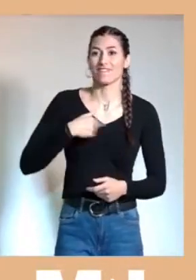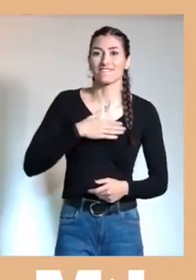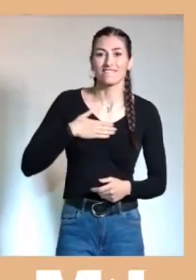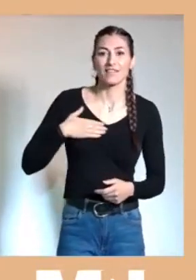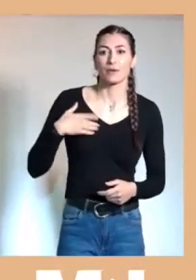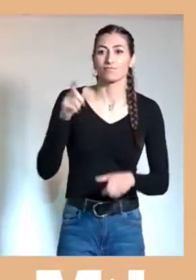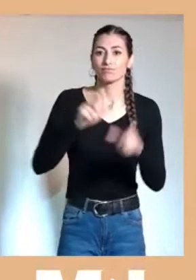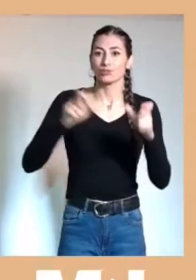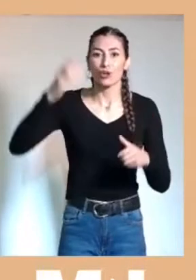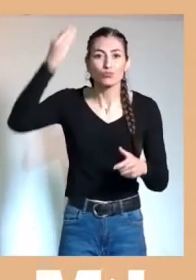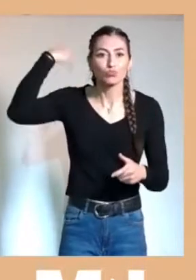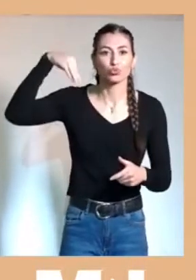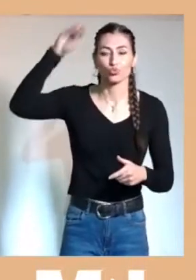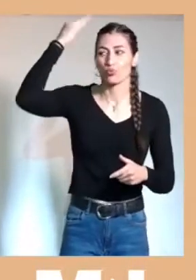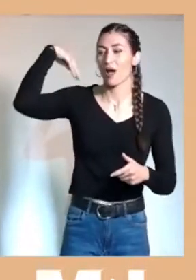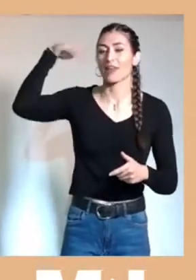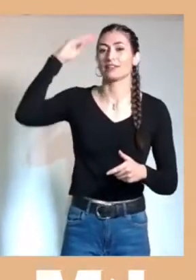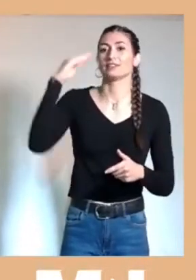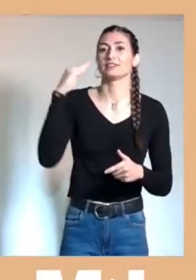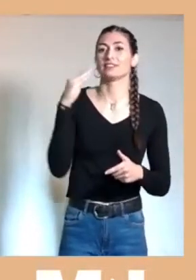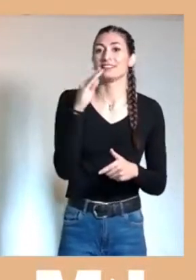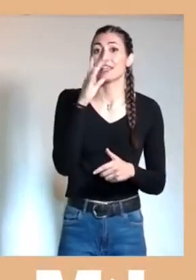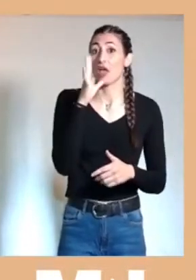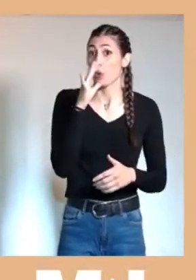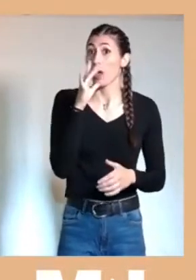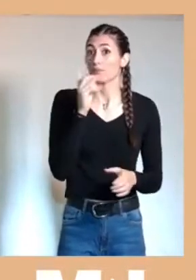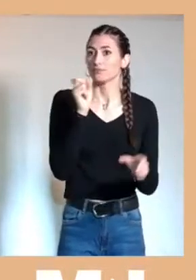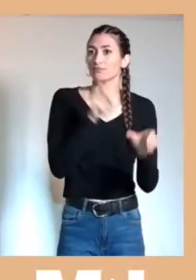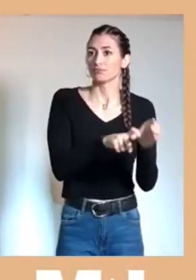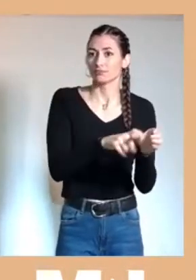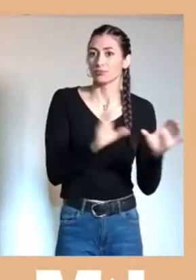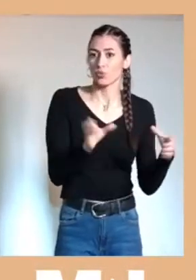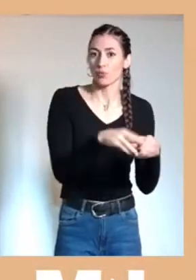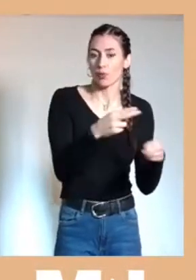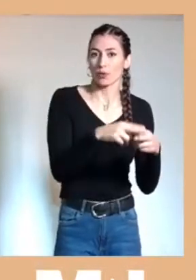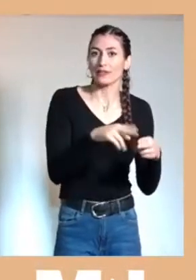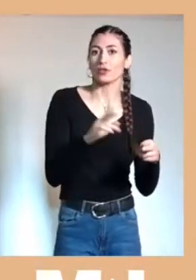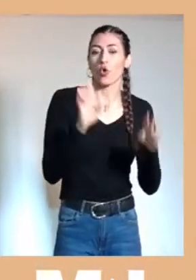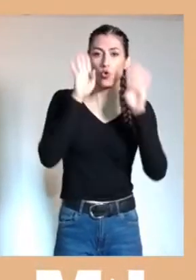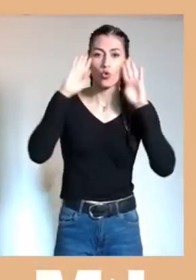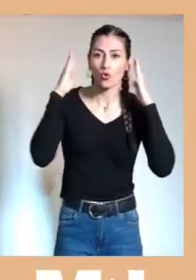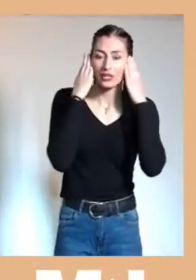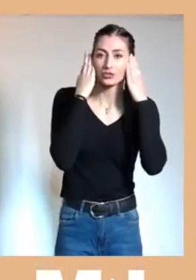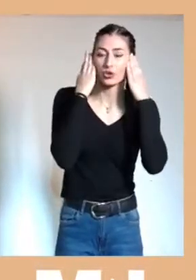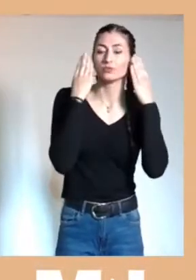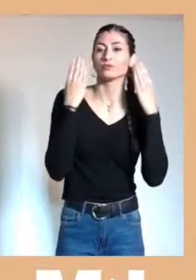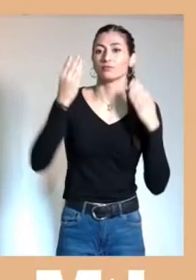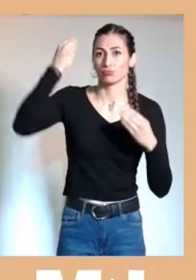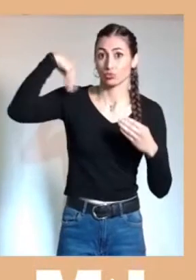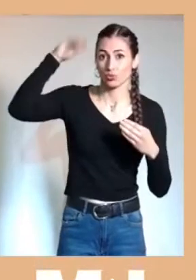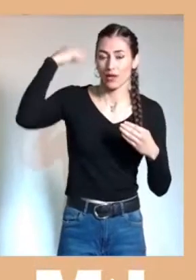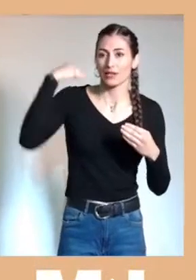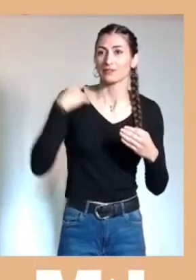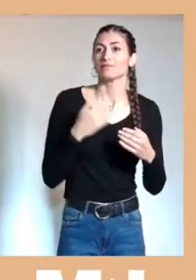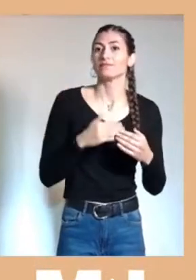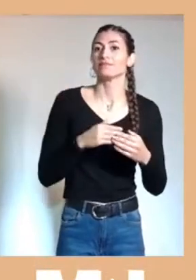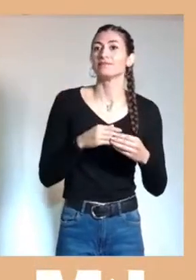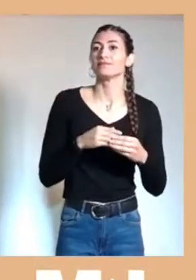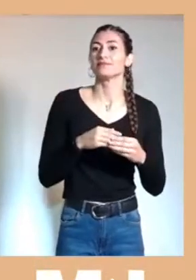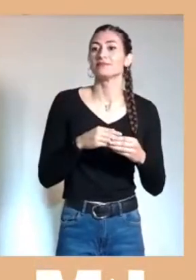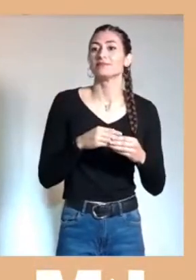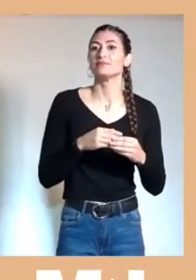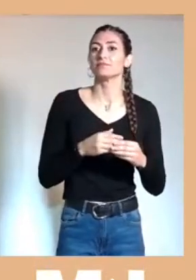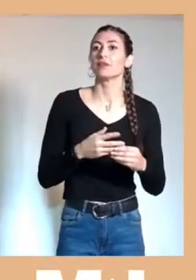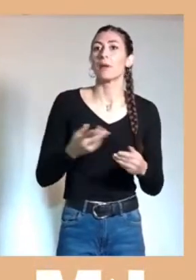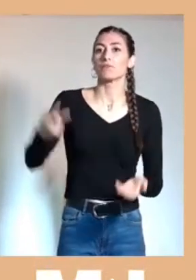sean musulmanas, que estén ahora mismo en el partido, en el Congreso, y que se vean a